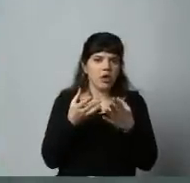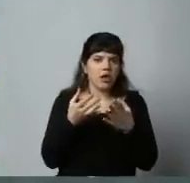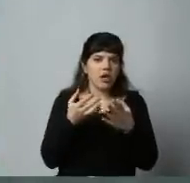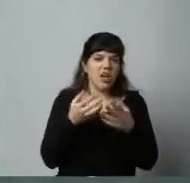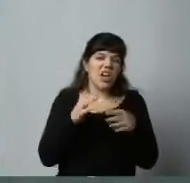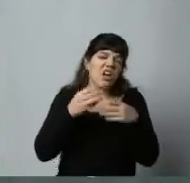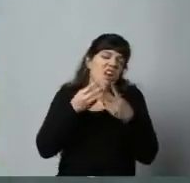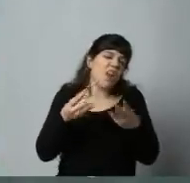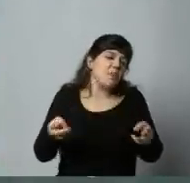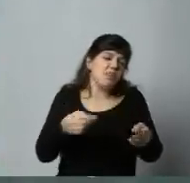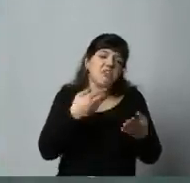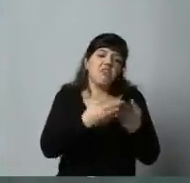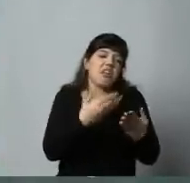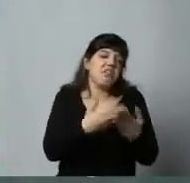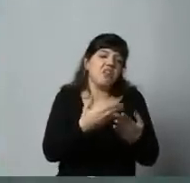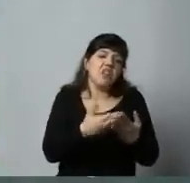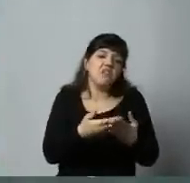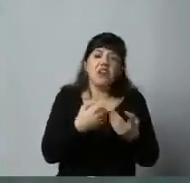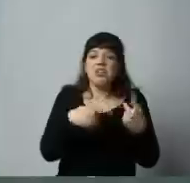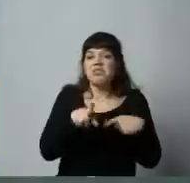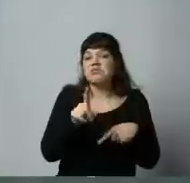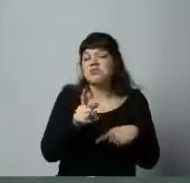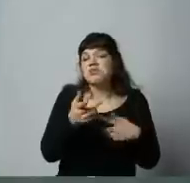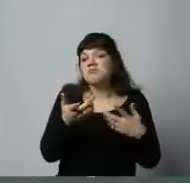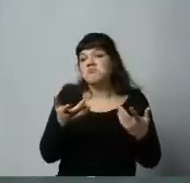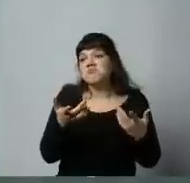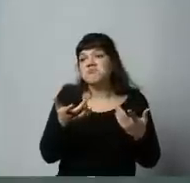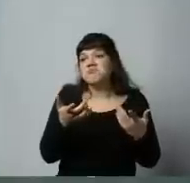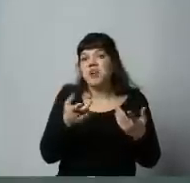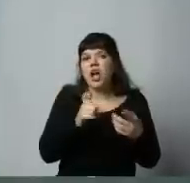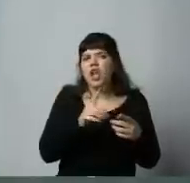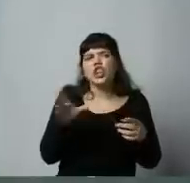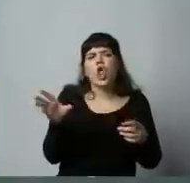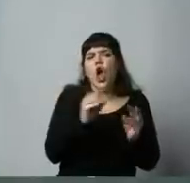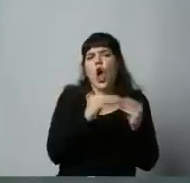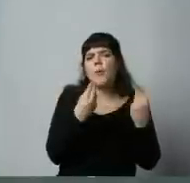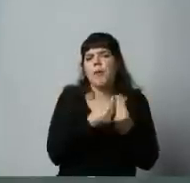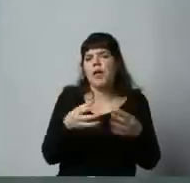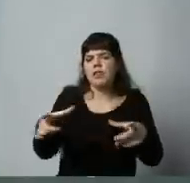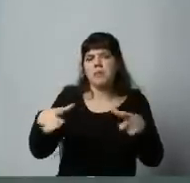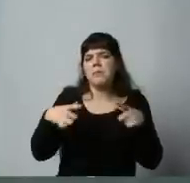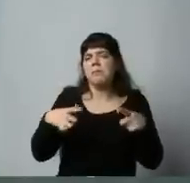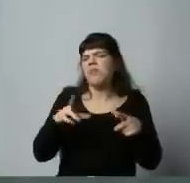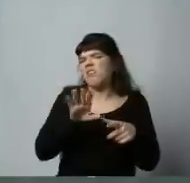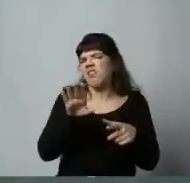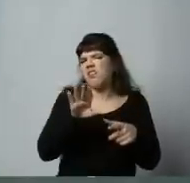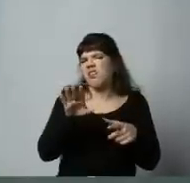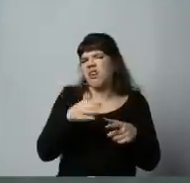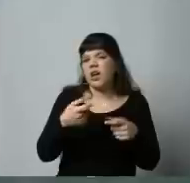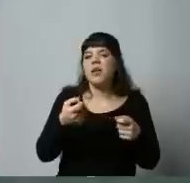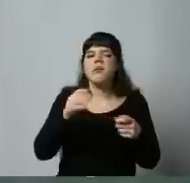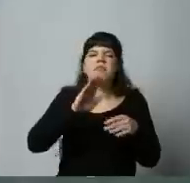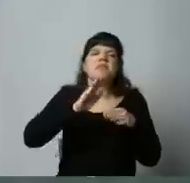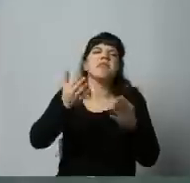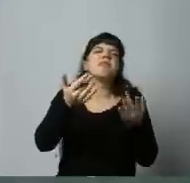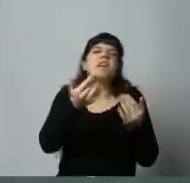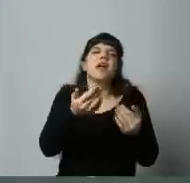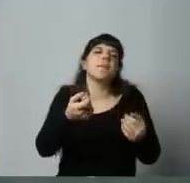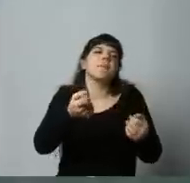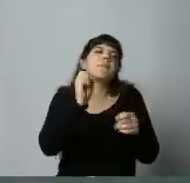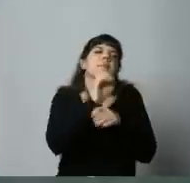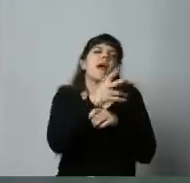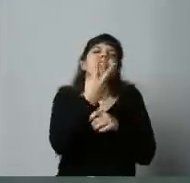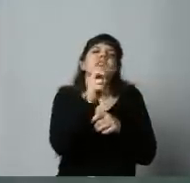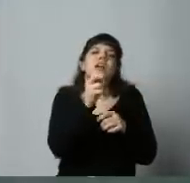faltan en lugar de mandarme todas las porciones del padrón Mándeme en 20 menos